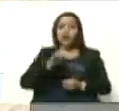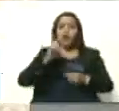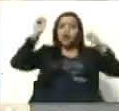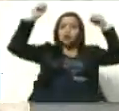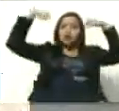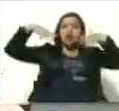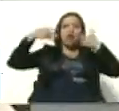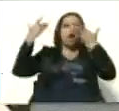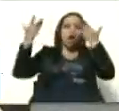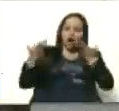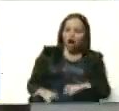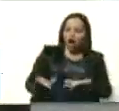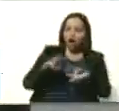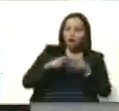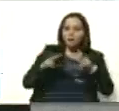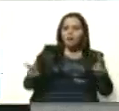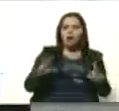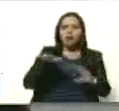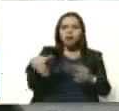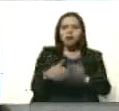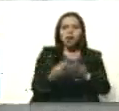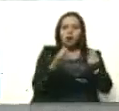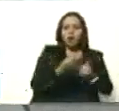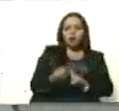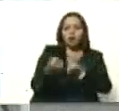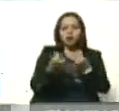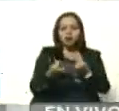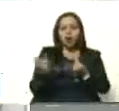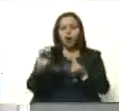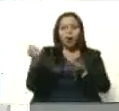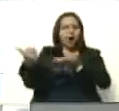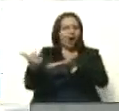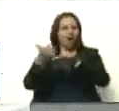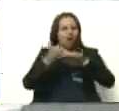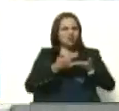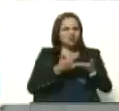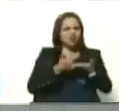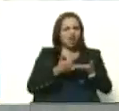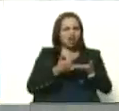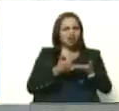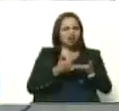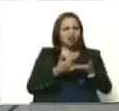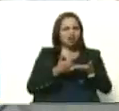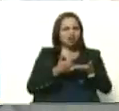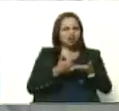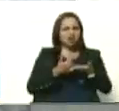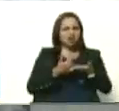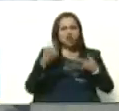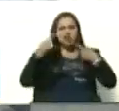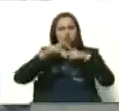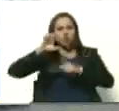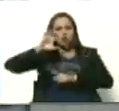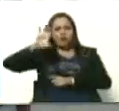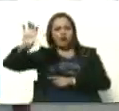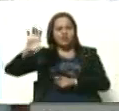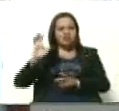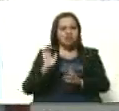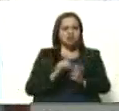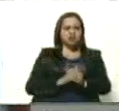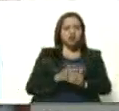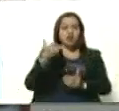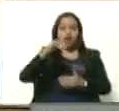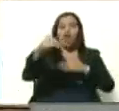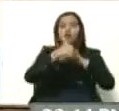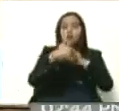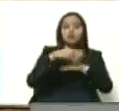cielo y muchísimo menos va a venir proveniente de ayuda de potencias que son hostiles